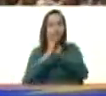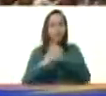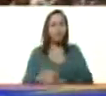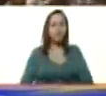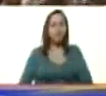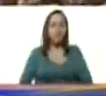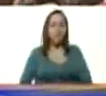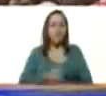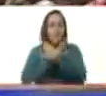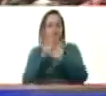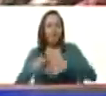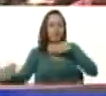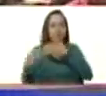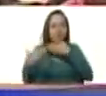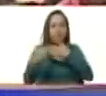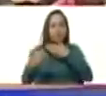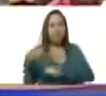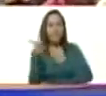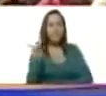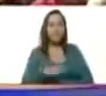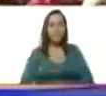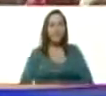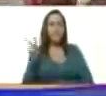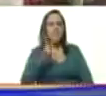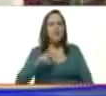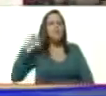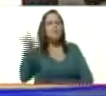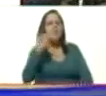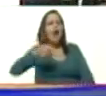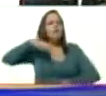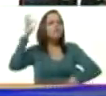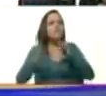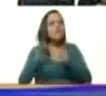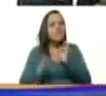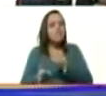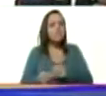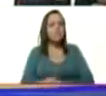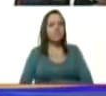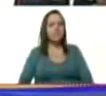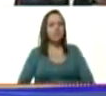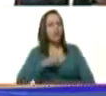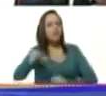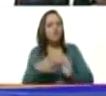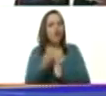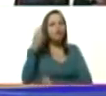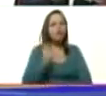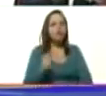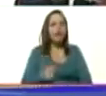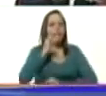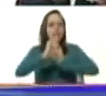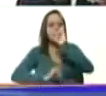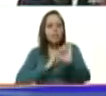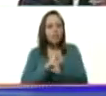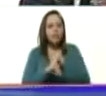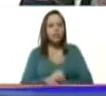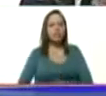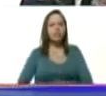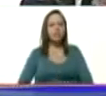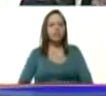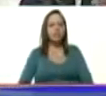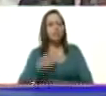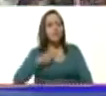de medidas coercitivas. Venezuela va a buscar justicia en los tribunales internacionales. Así lo